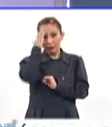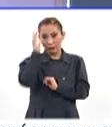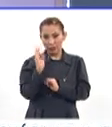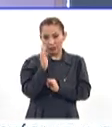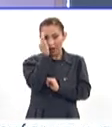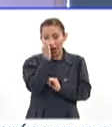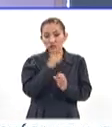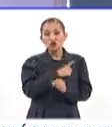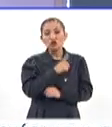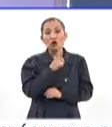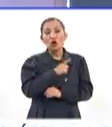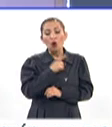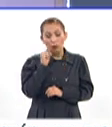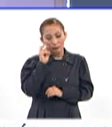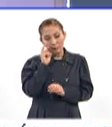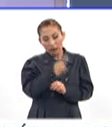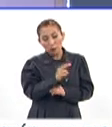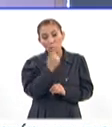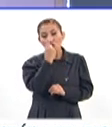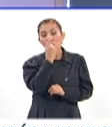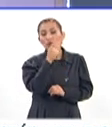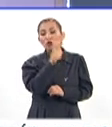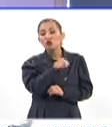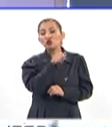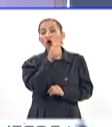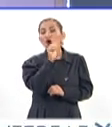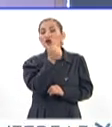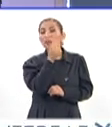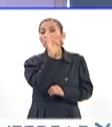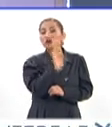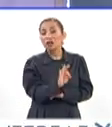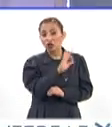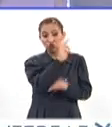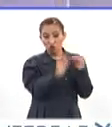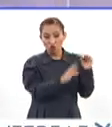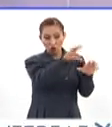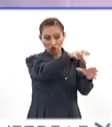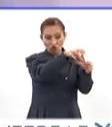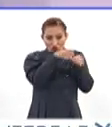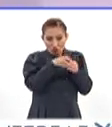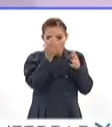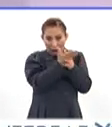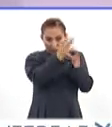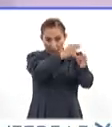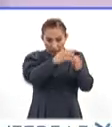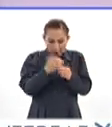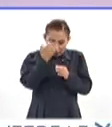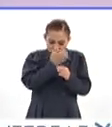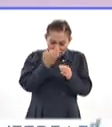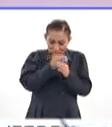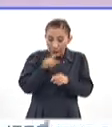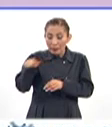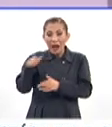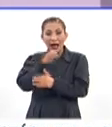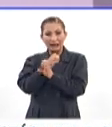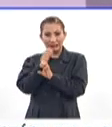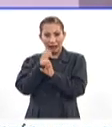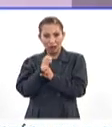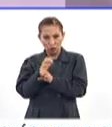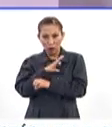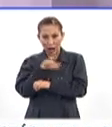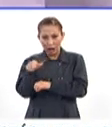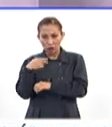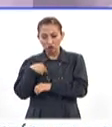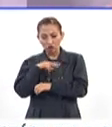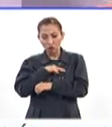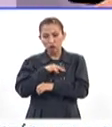federal solamente encontramos el 0.11% del total de la muestra que analizamos. Para la autoridad local, entre las que